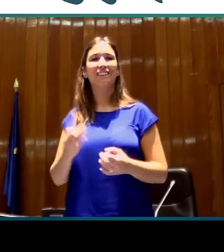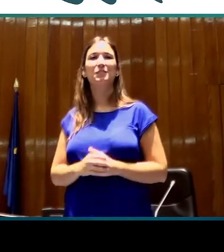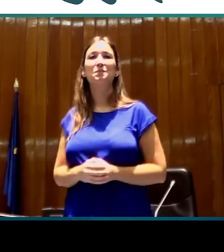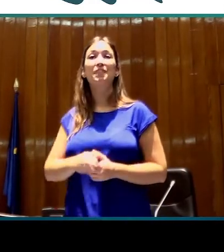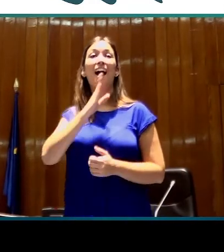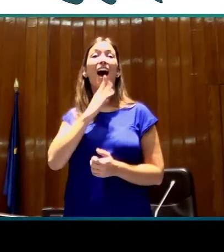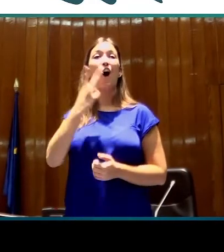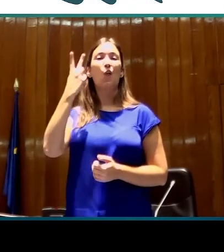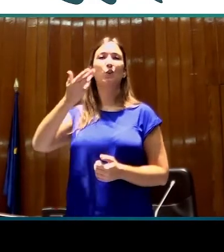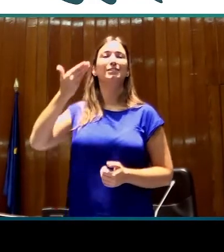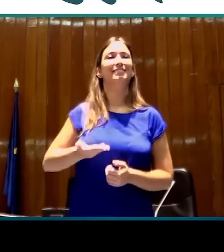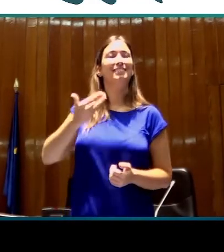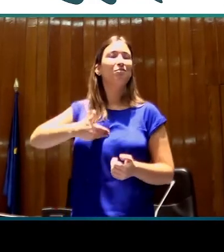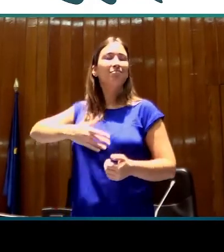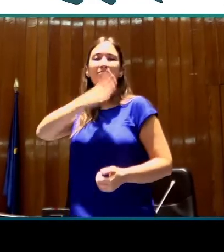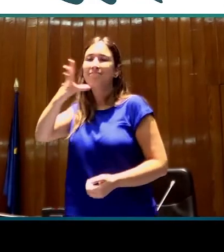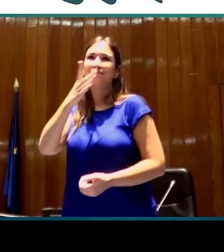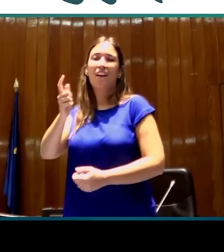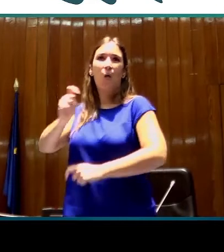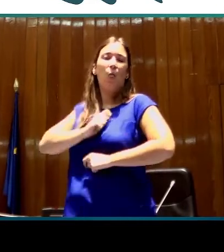a esos dos maestros espectaculares que